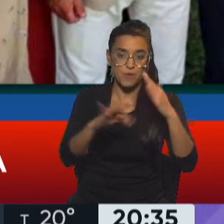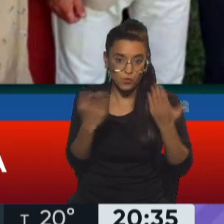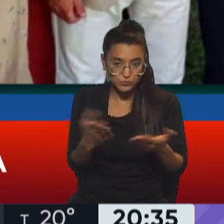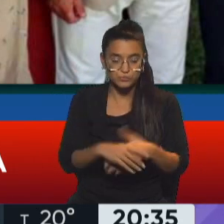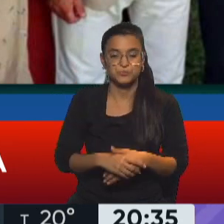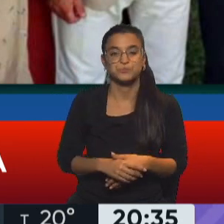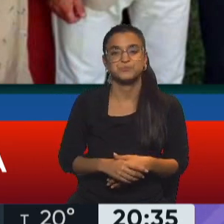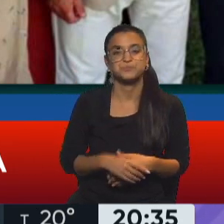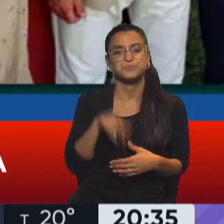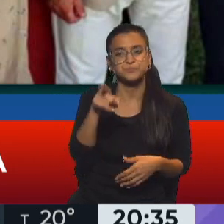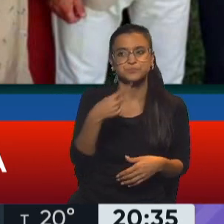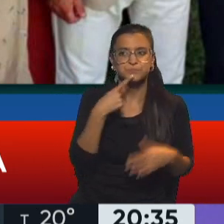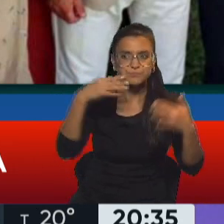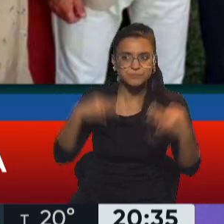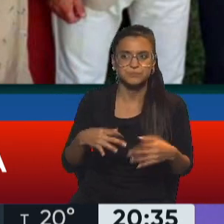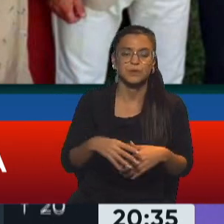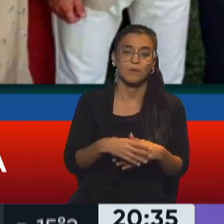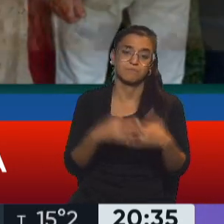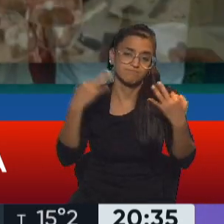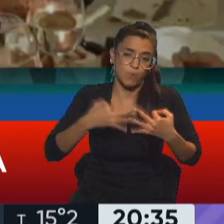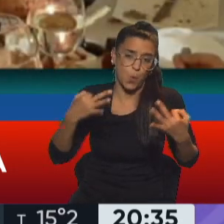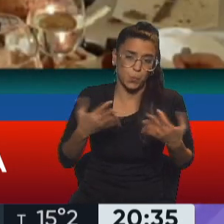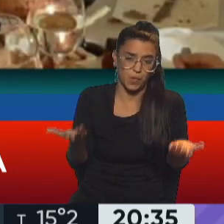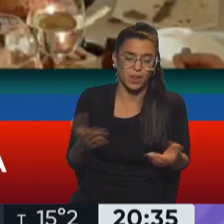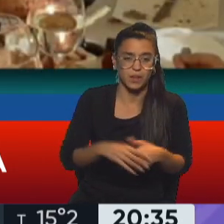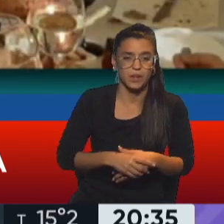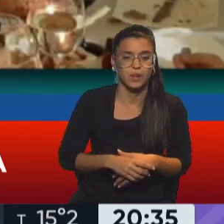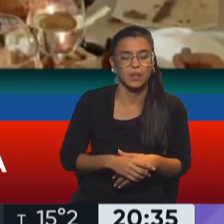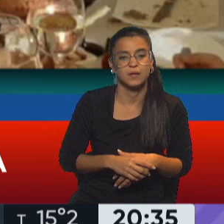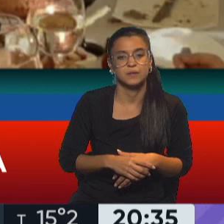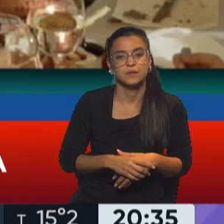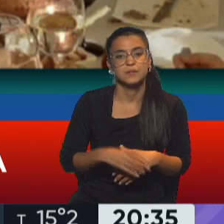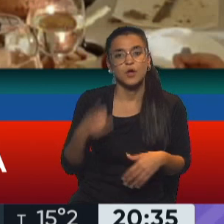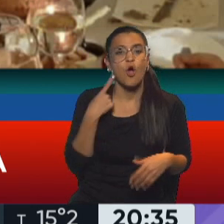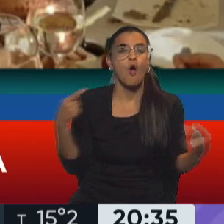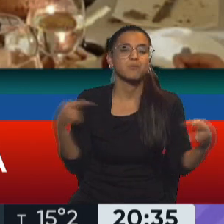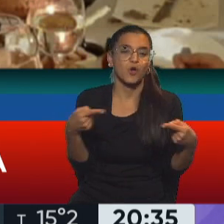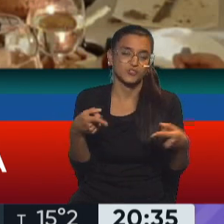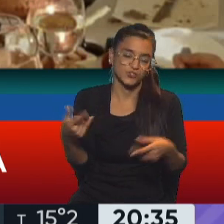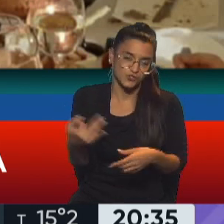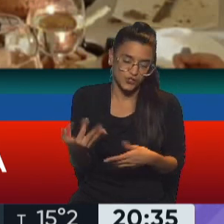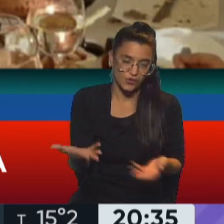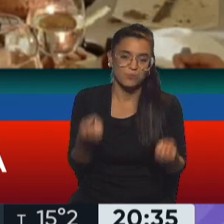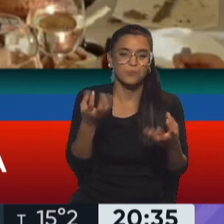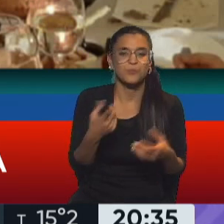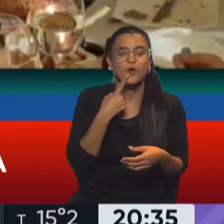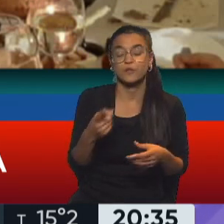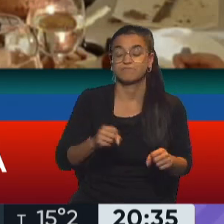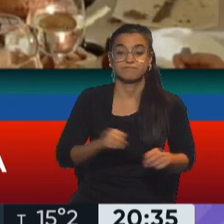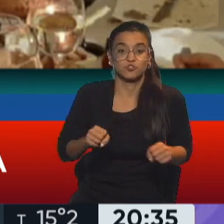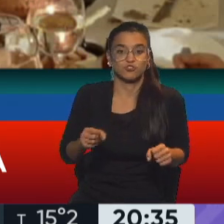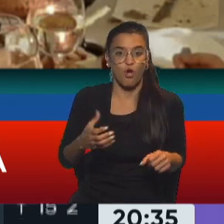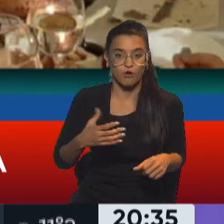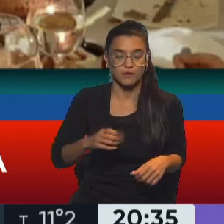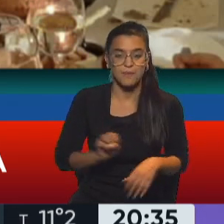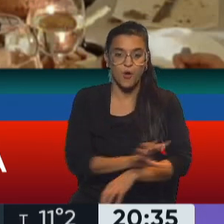y que eso le viene muy bien a a la oposición, digamos, porque produce un shock